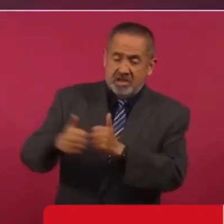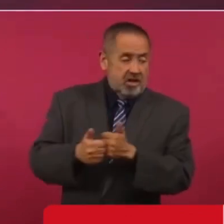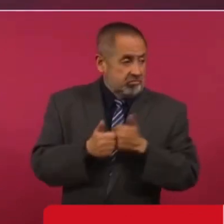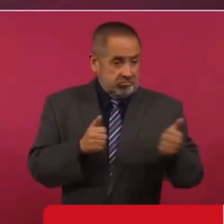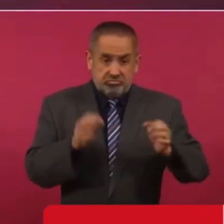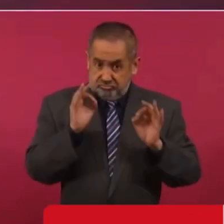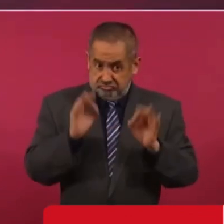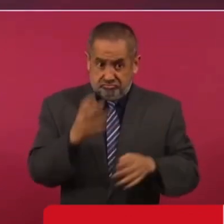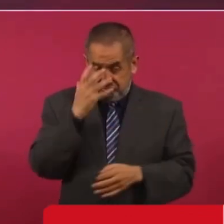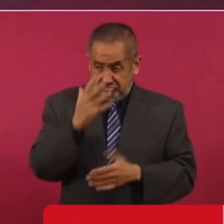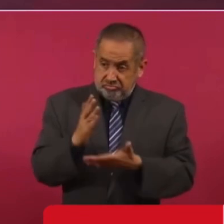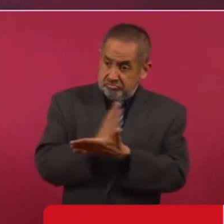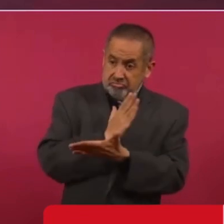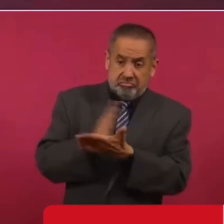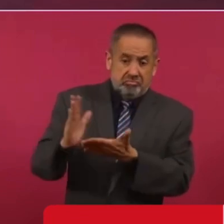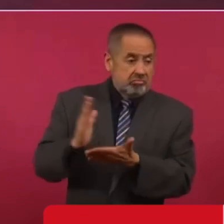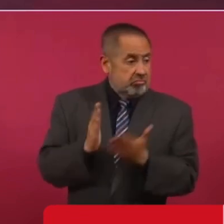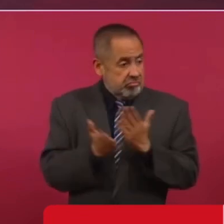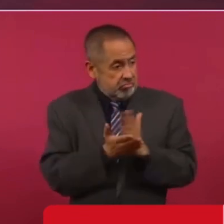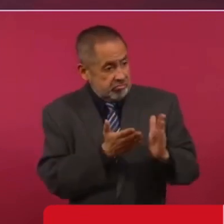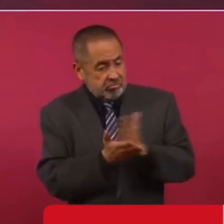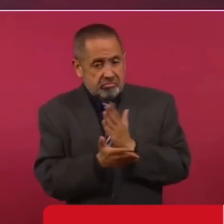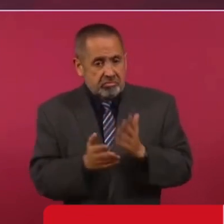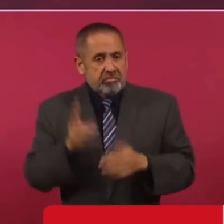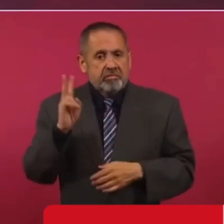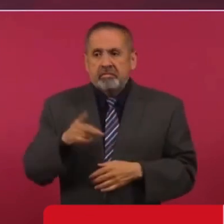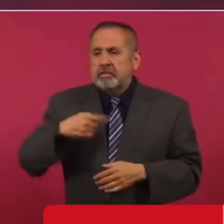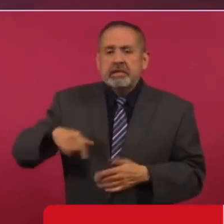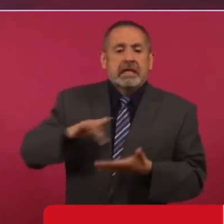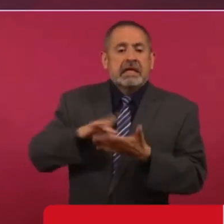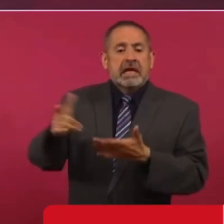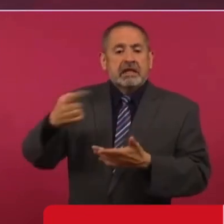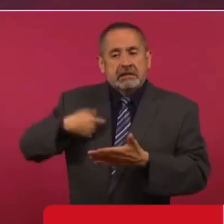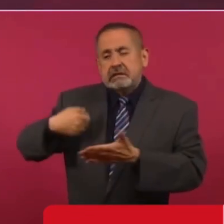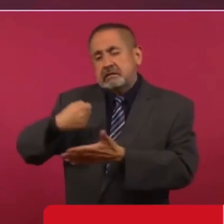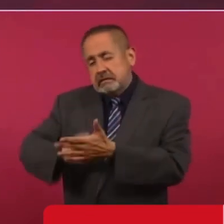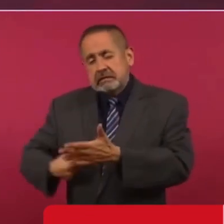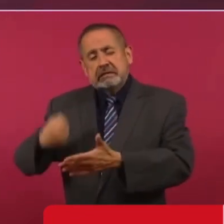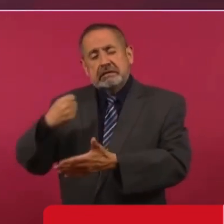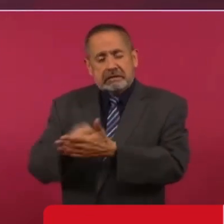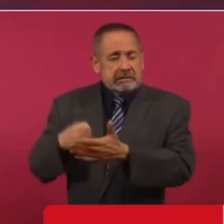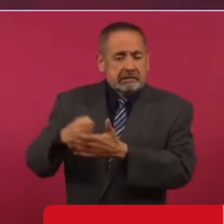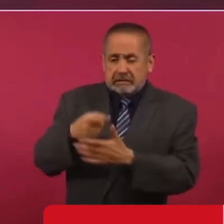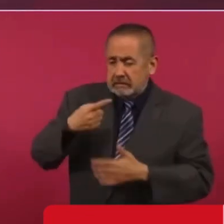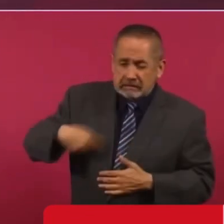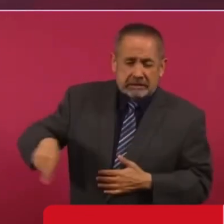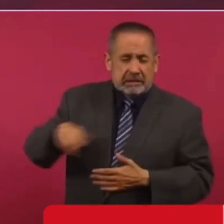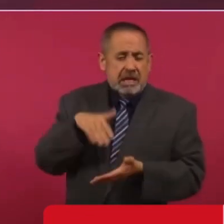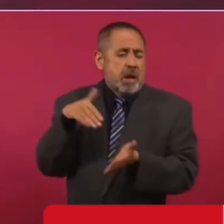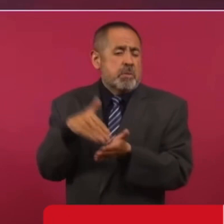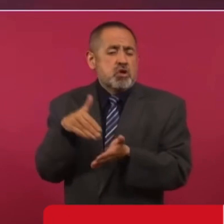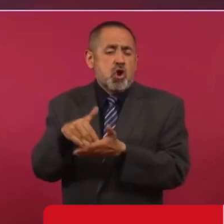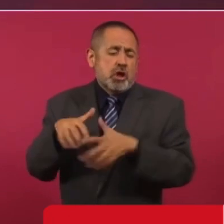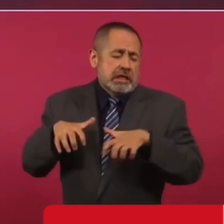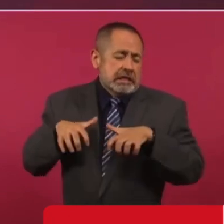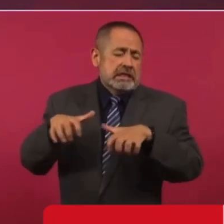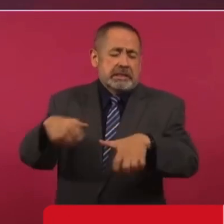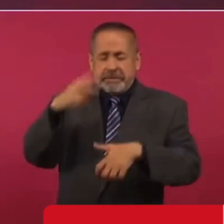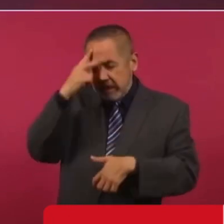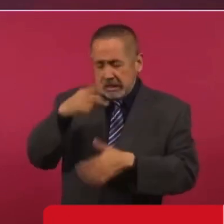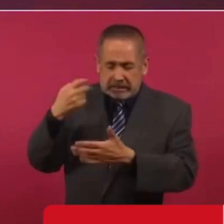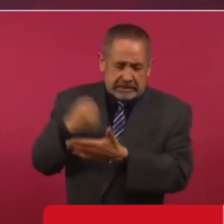gracias al movimiento democrático, a la lucha de millones de mexicanos,